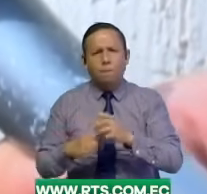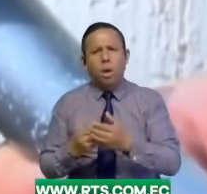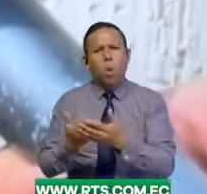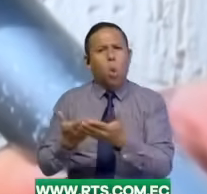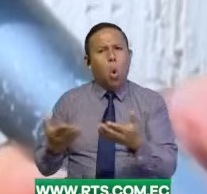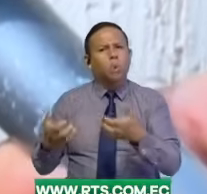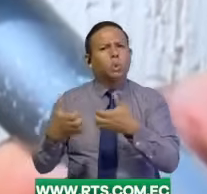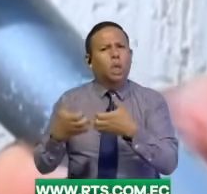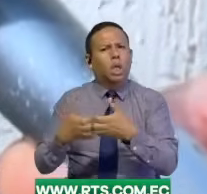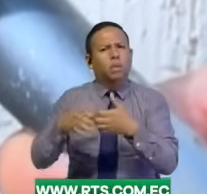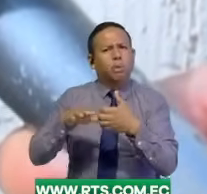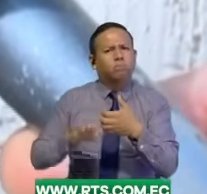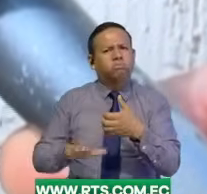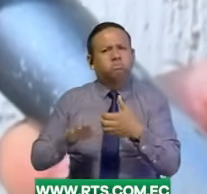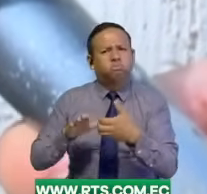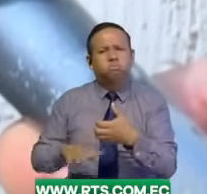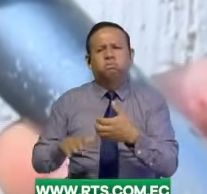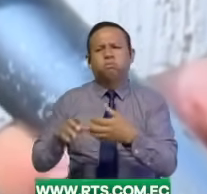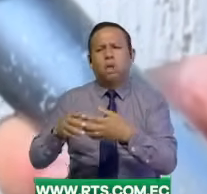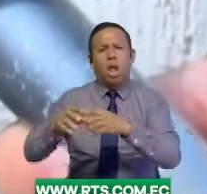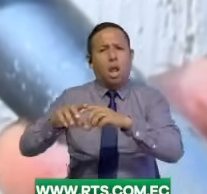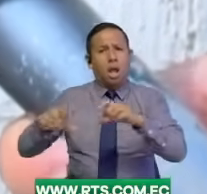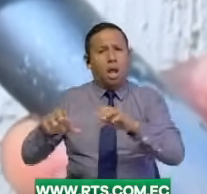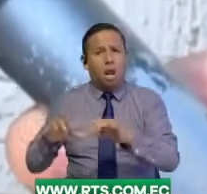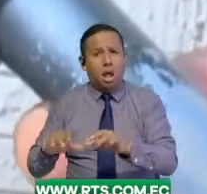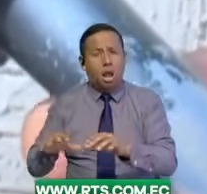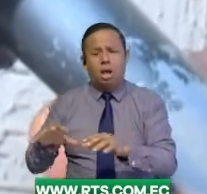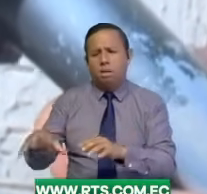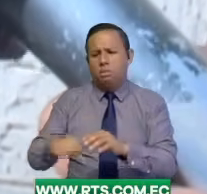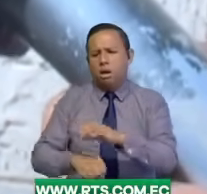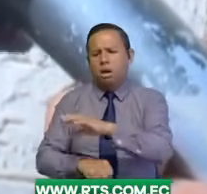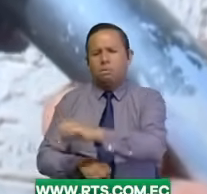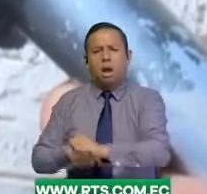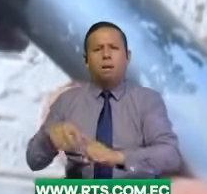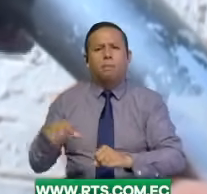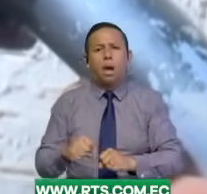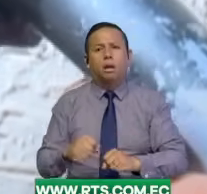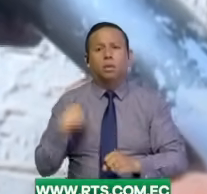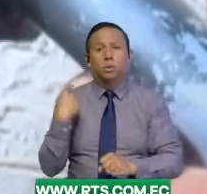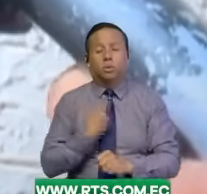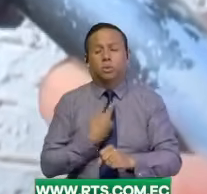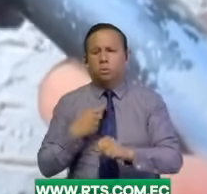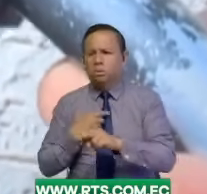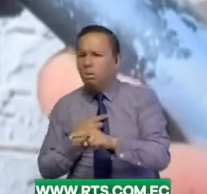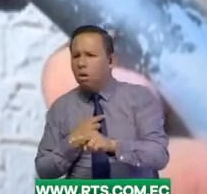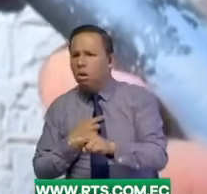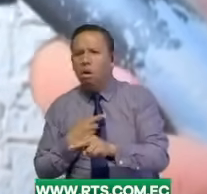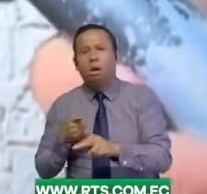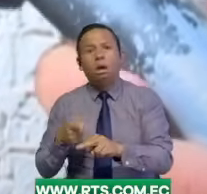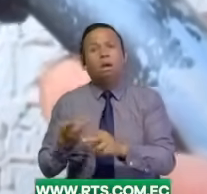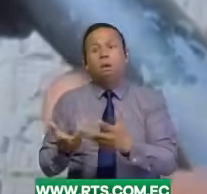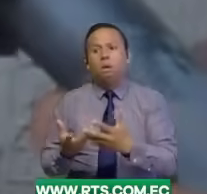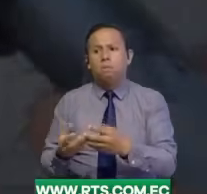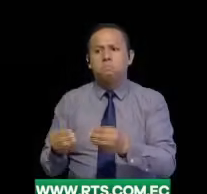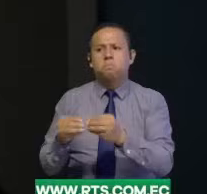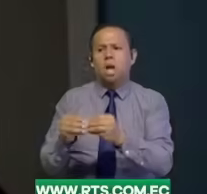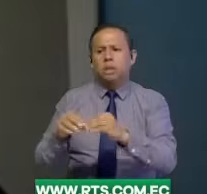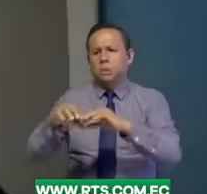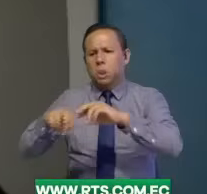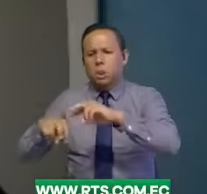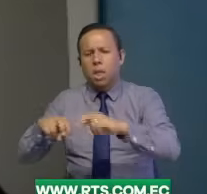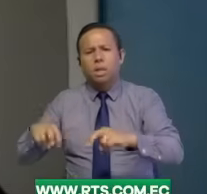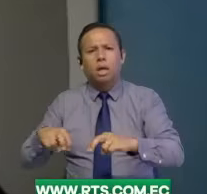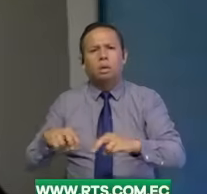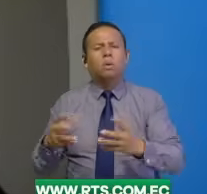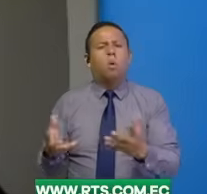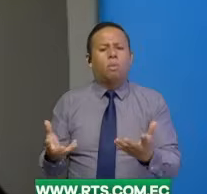del equipo de aceleración, la fusilera, la computadora, y les encontramos justo cuando estaba comenzando a desarmar el tablero para sacar el resto de pies. Un